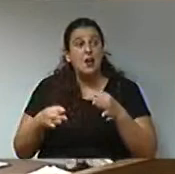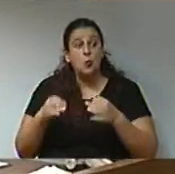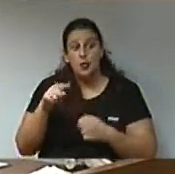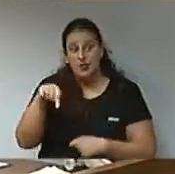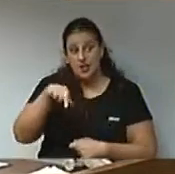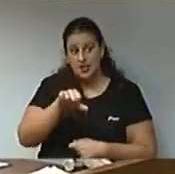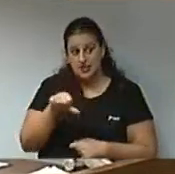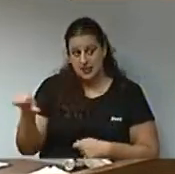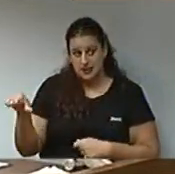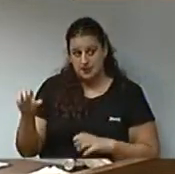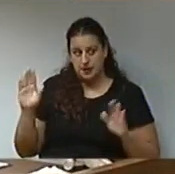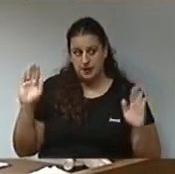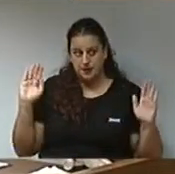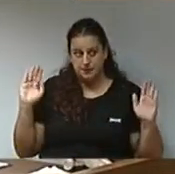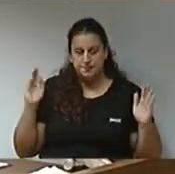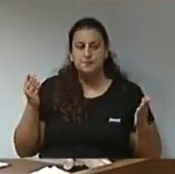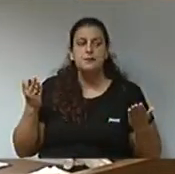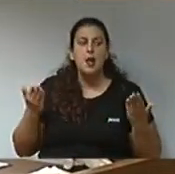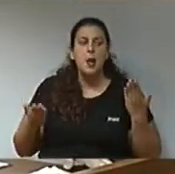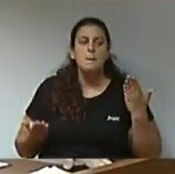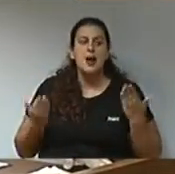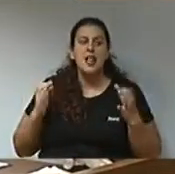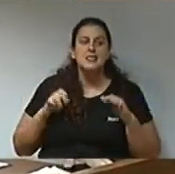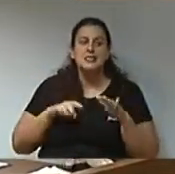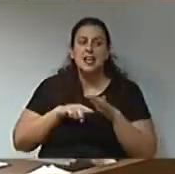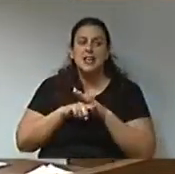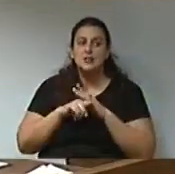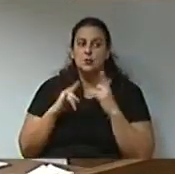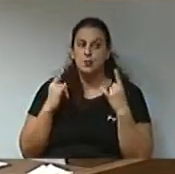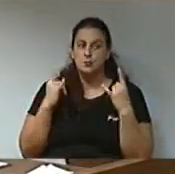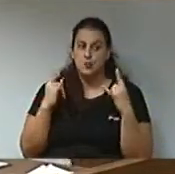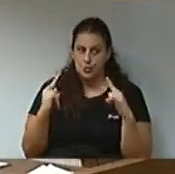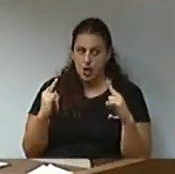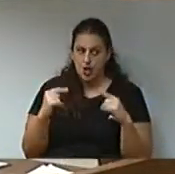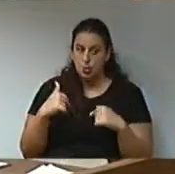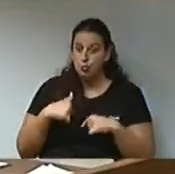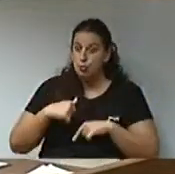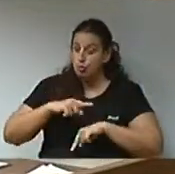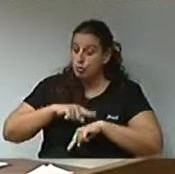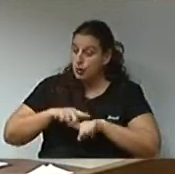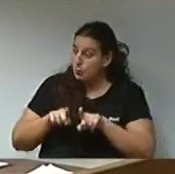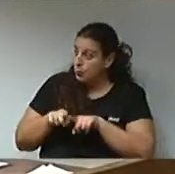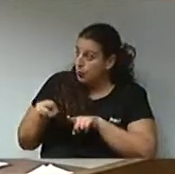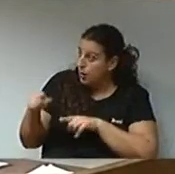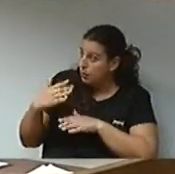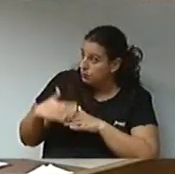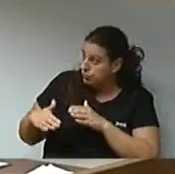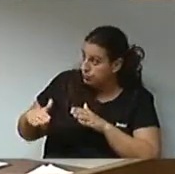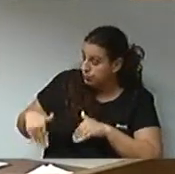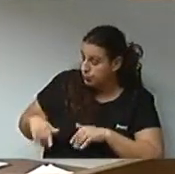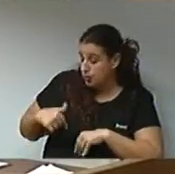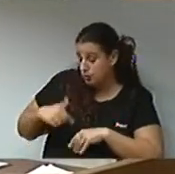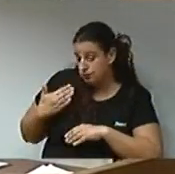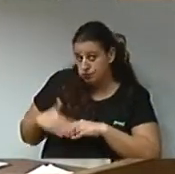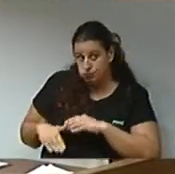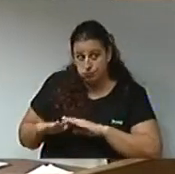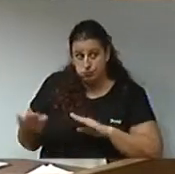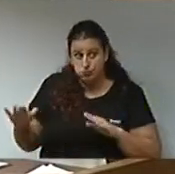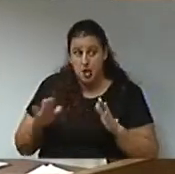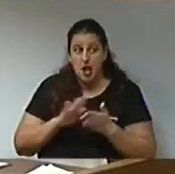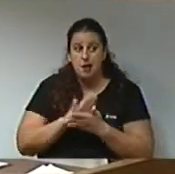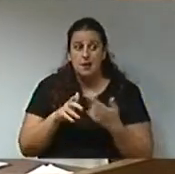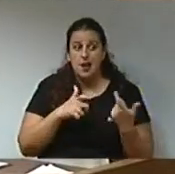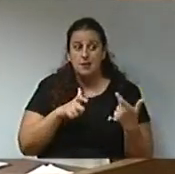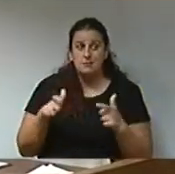más. Para hacer un balance de la gestión del Botanic, yo no tengo el tiempo que tiene usted limitado, tengo que irme a